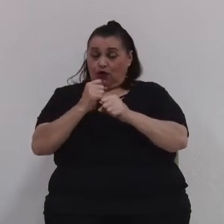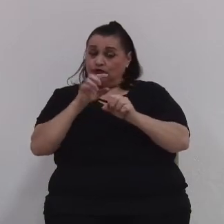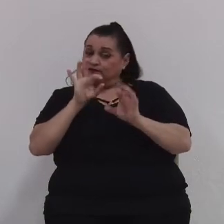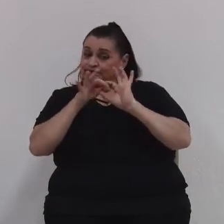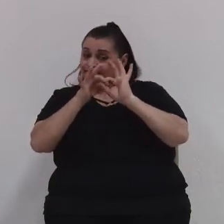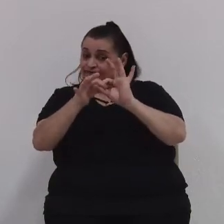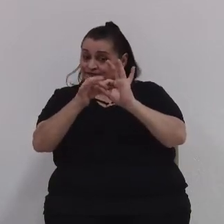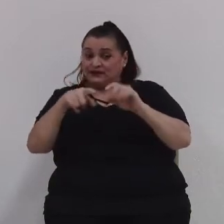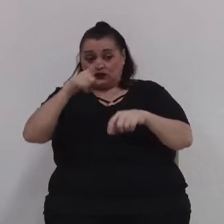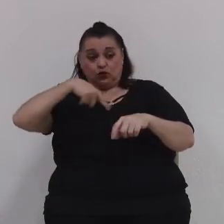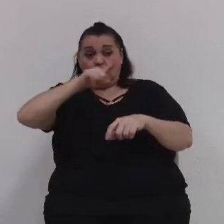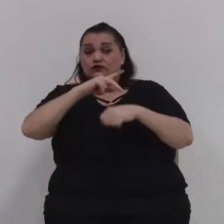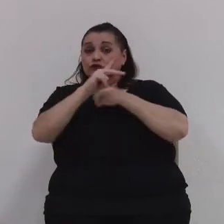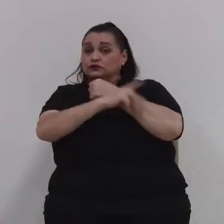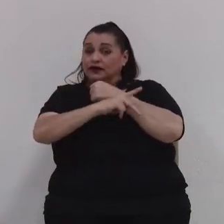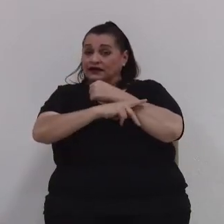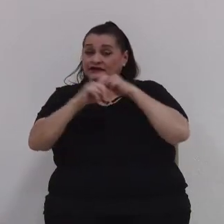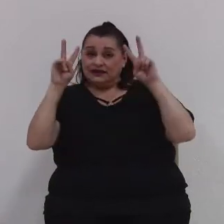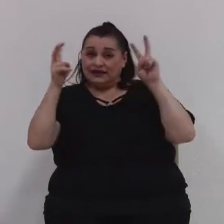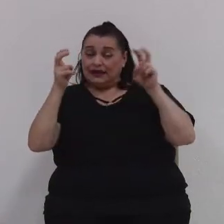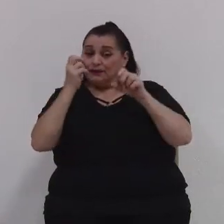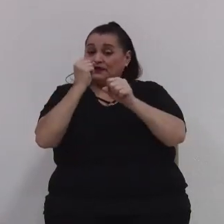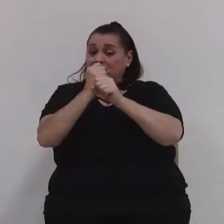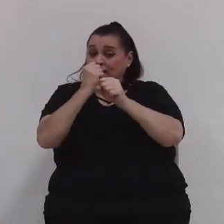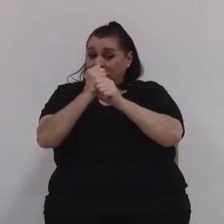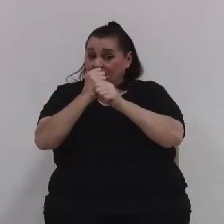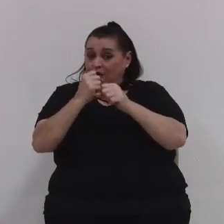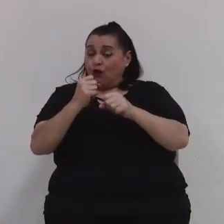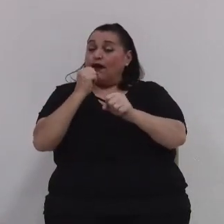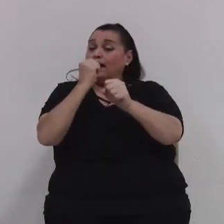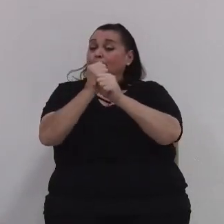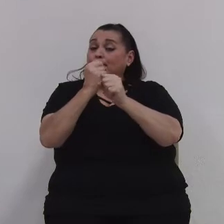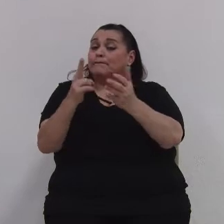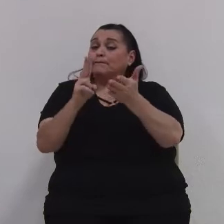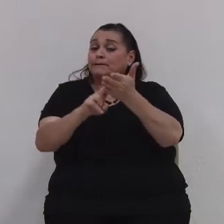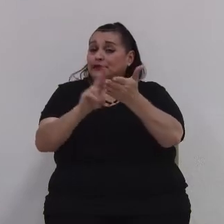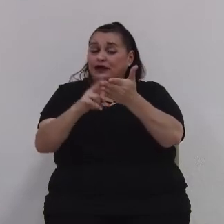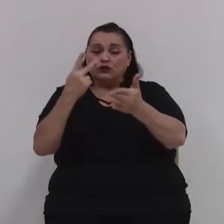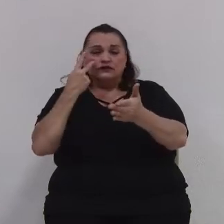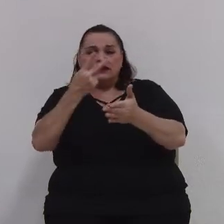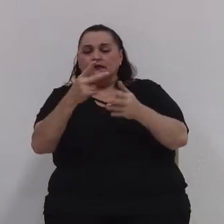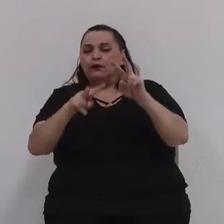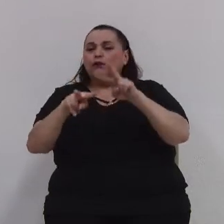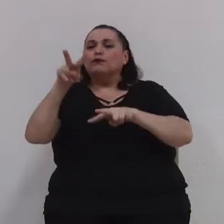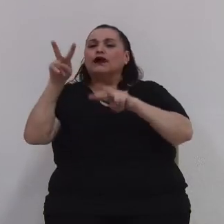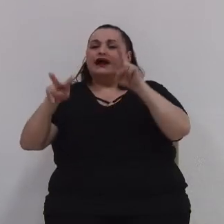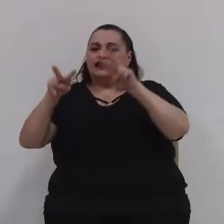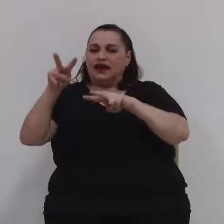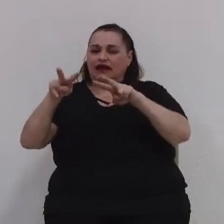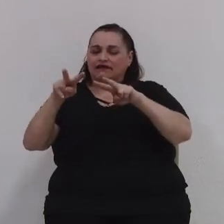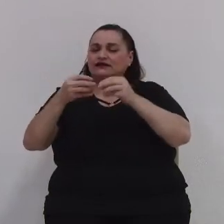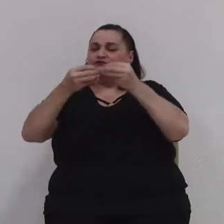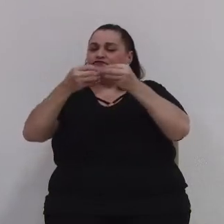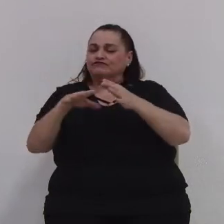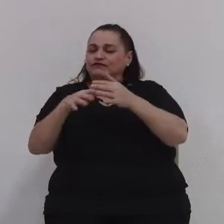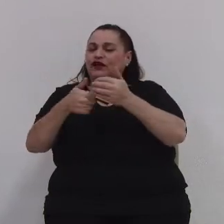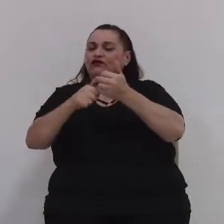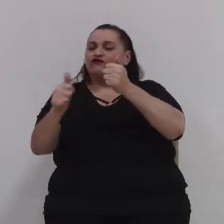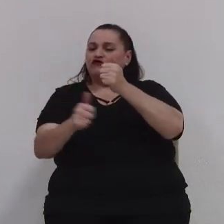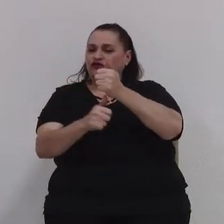en nuestros países el tema del trabajo y del empleo se sigue viendo como una variable residual, es